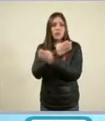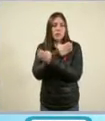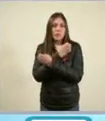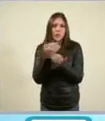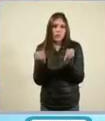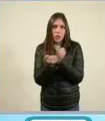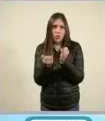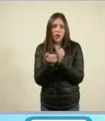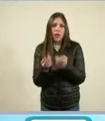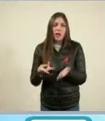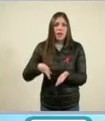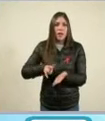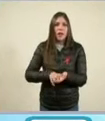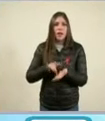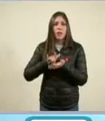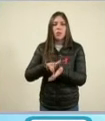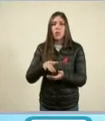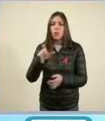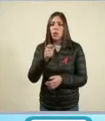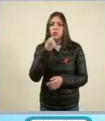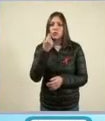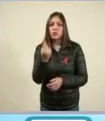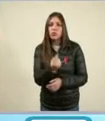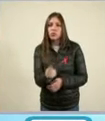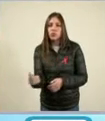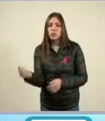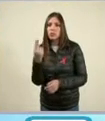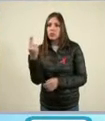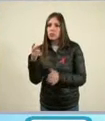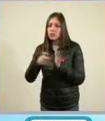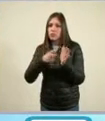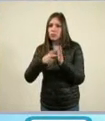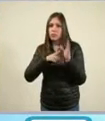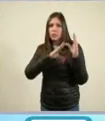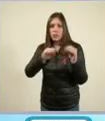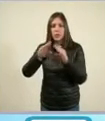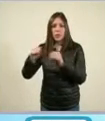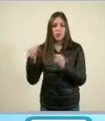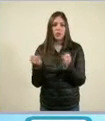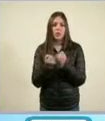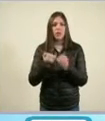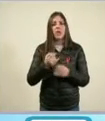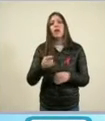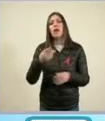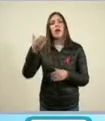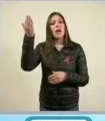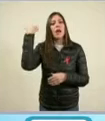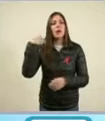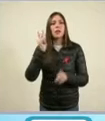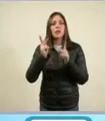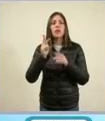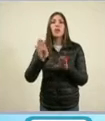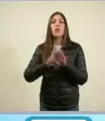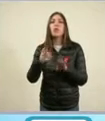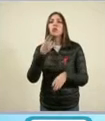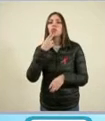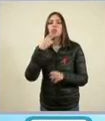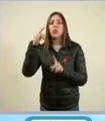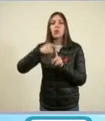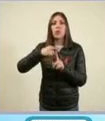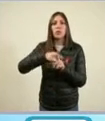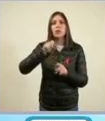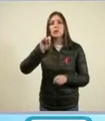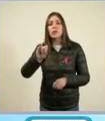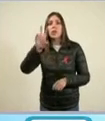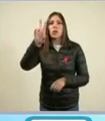escuela se debe reforzar a muy temprana edad mucho más. Porque también, ¿no? Estábamos hablando hace unos momentos del uso del condón, ¿no? Qué tan